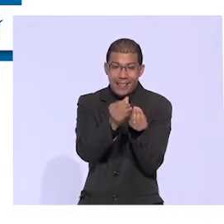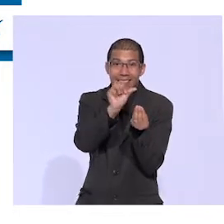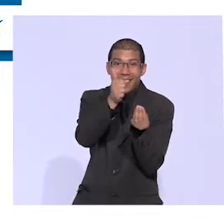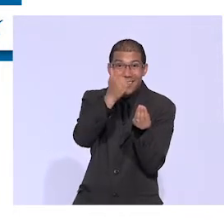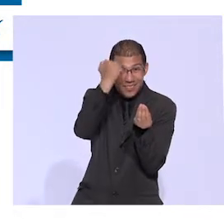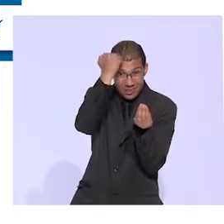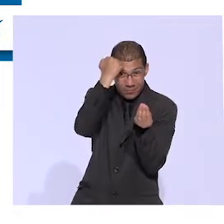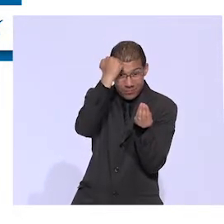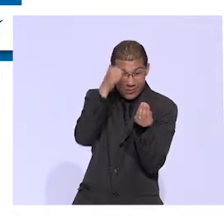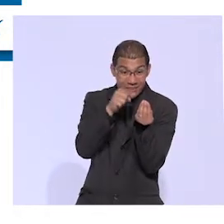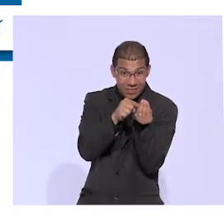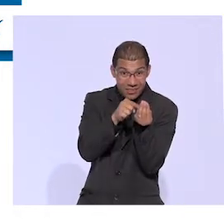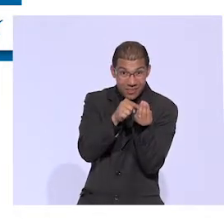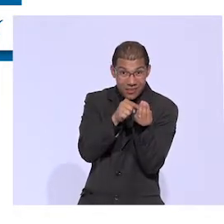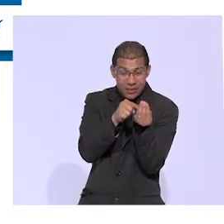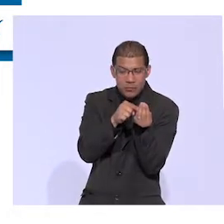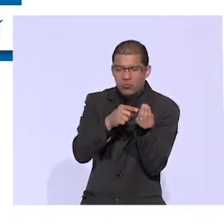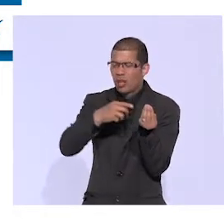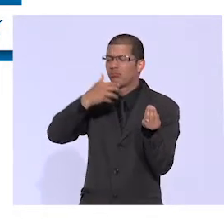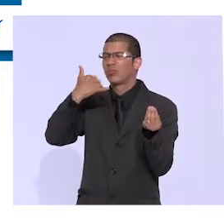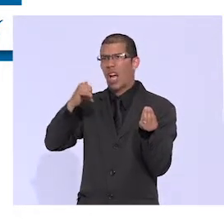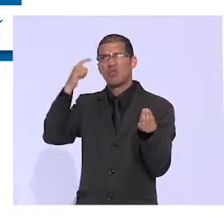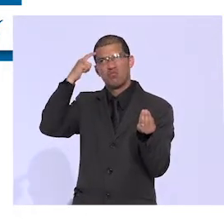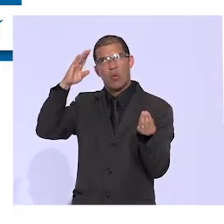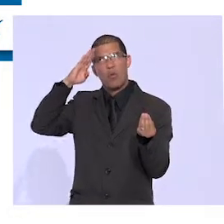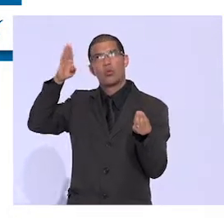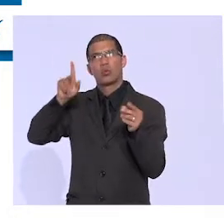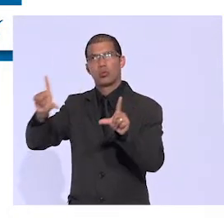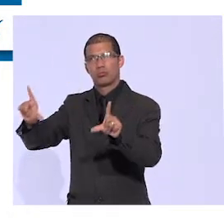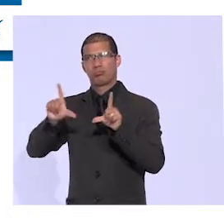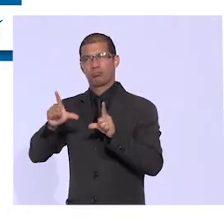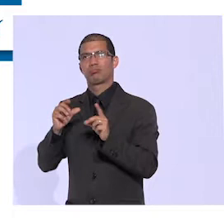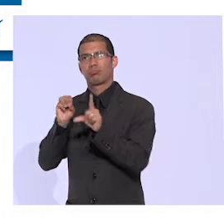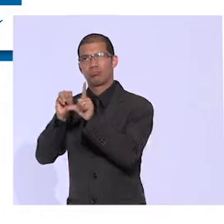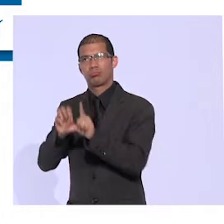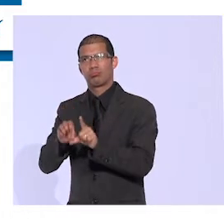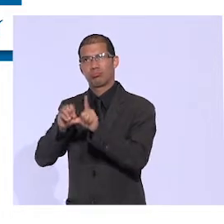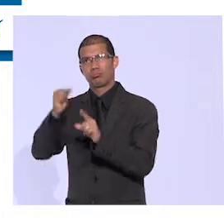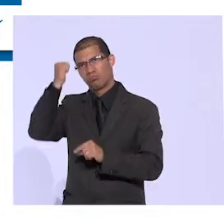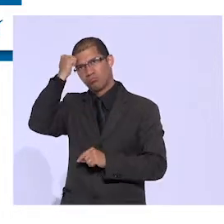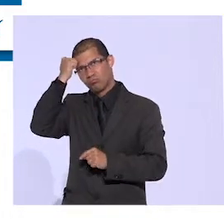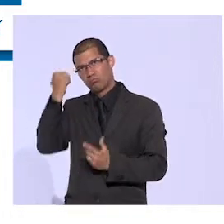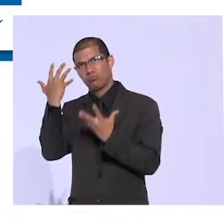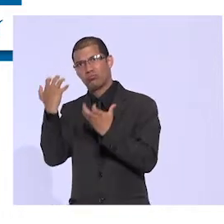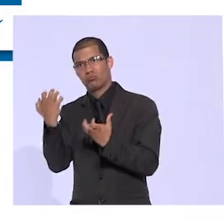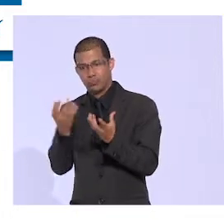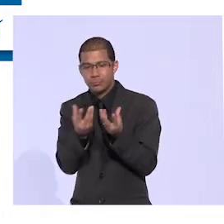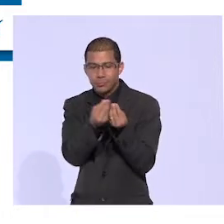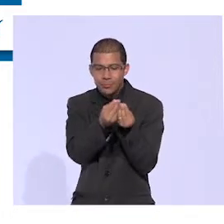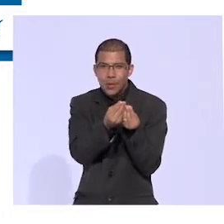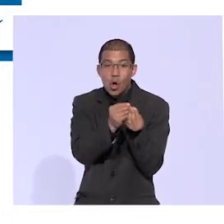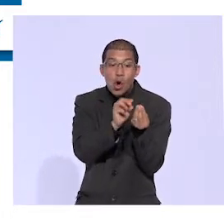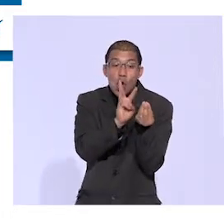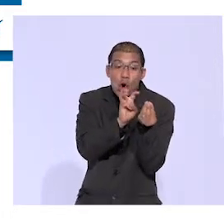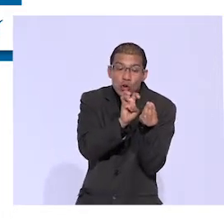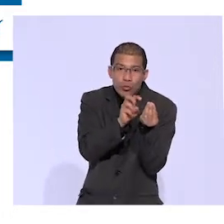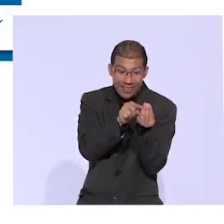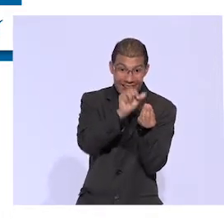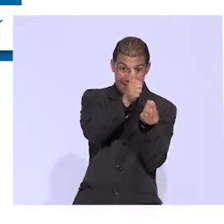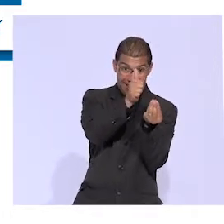bachillerato decidieron ser docentes. 8 de cada 10 de los que son docentes, lógicamente. Es decir, ya lo tenían